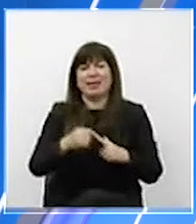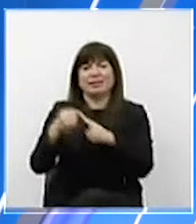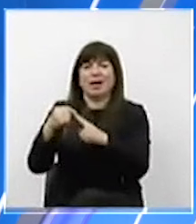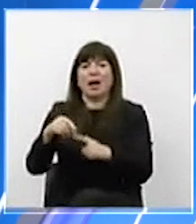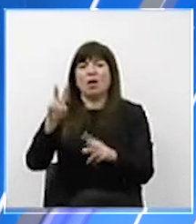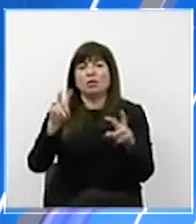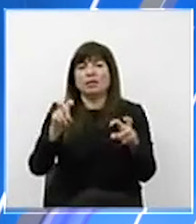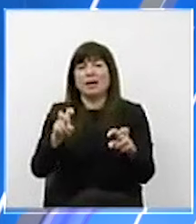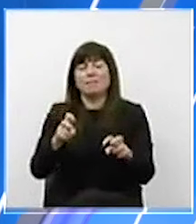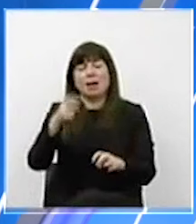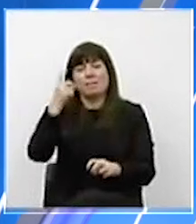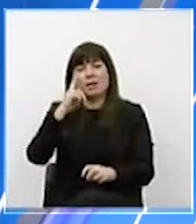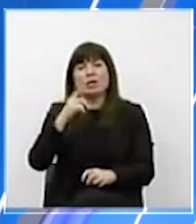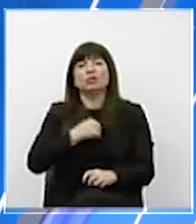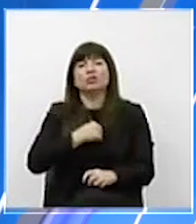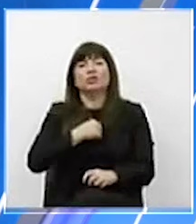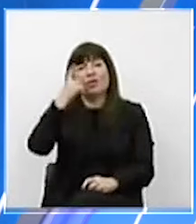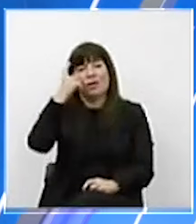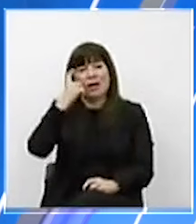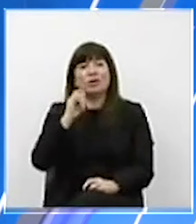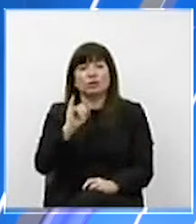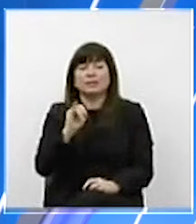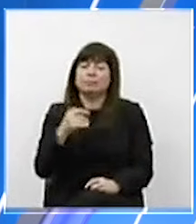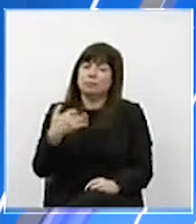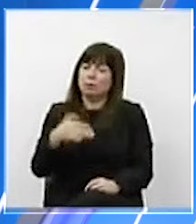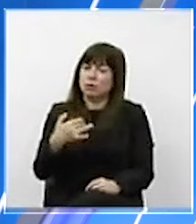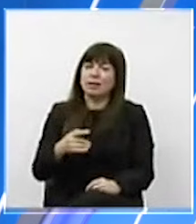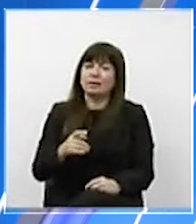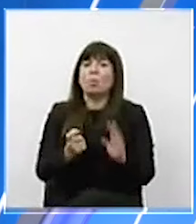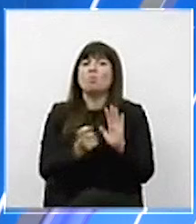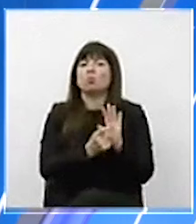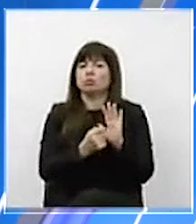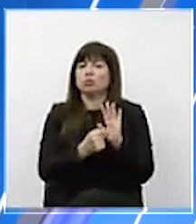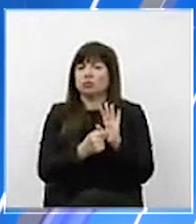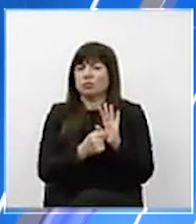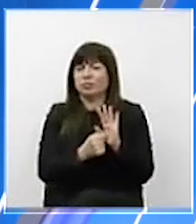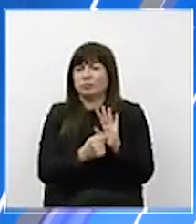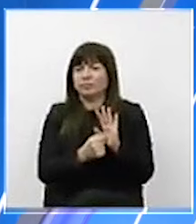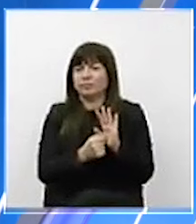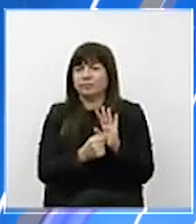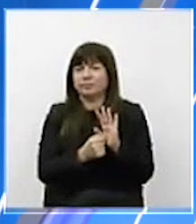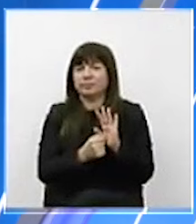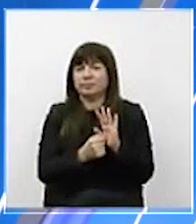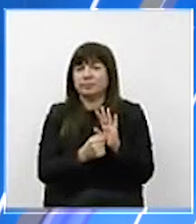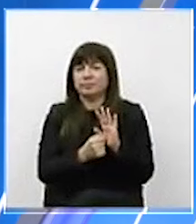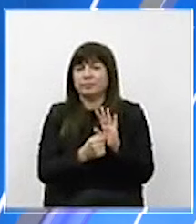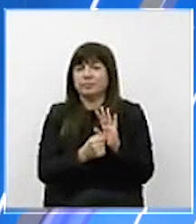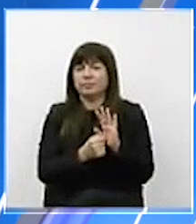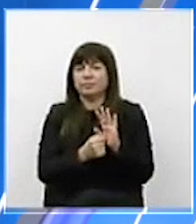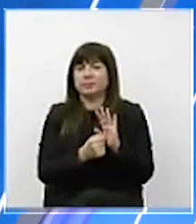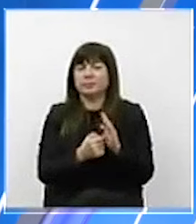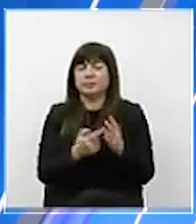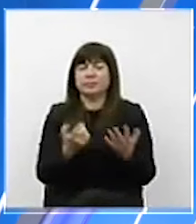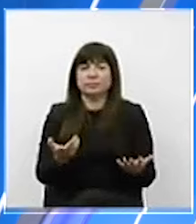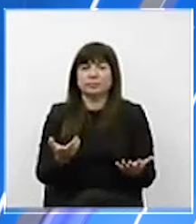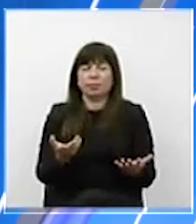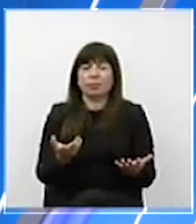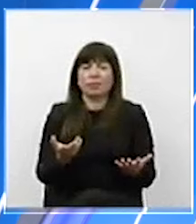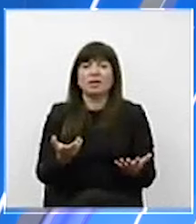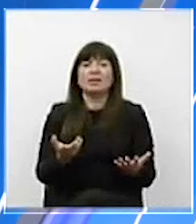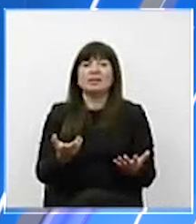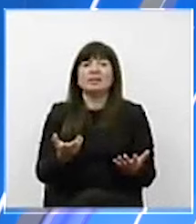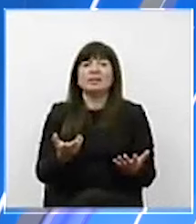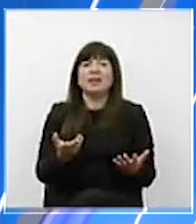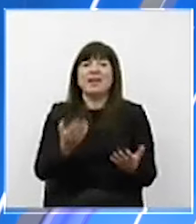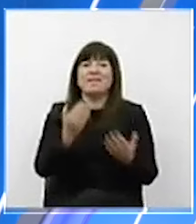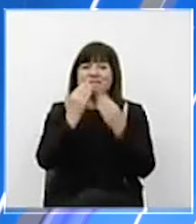tema, pero sí creo que hay un punto, es decir, como decía, esto es caminar y mascar chicle, que es lo que decías tú,